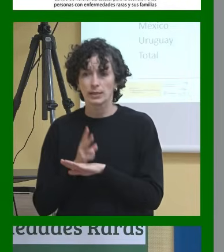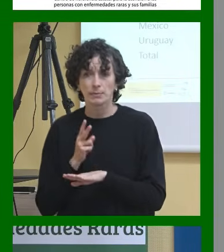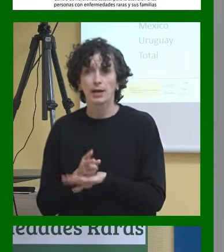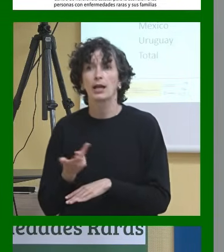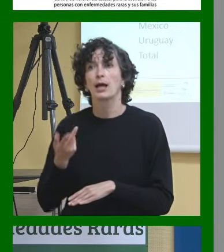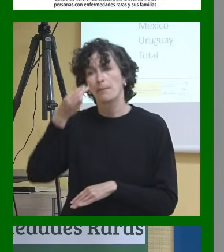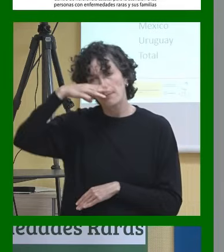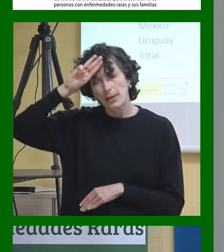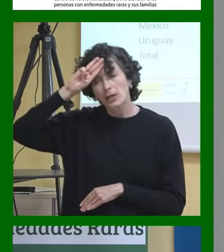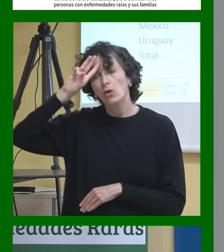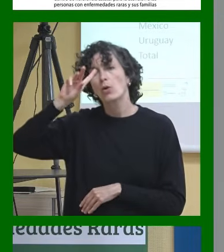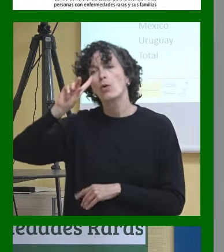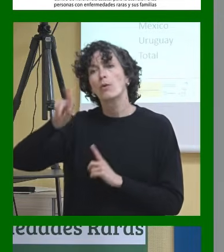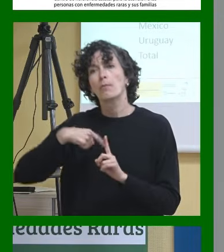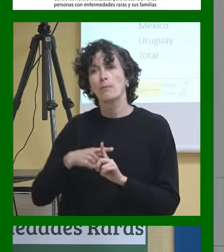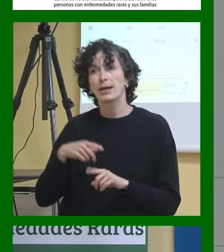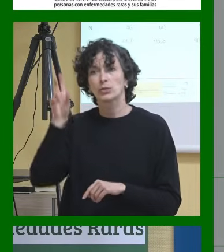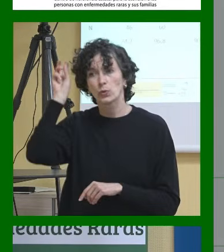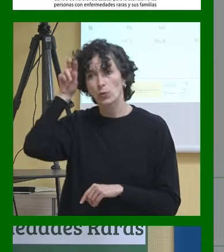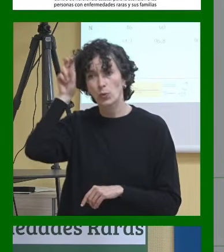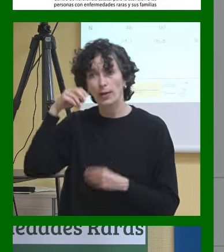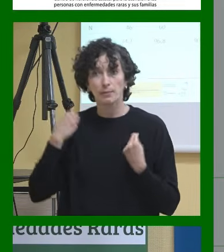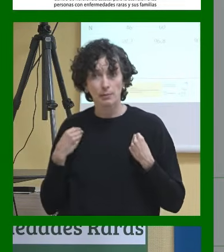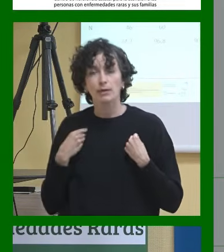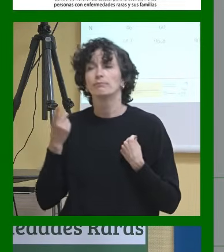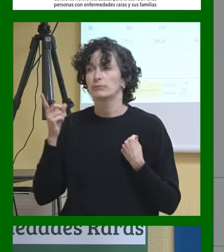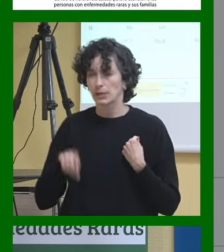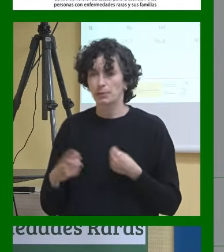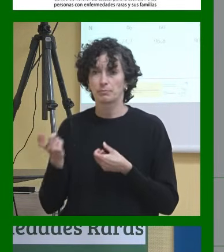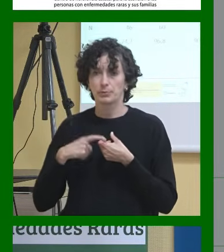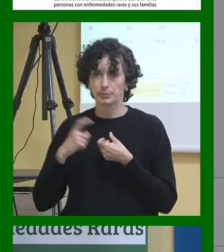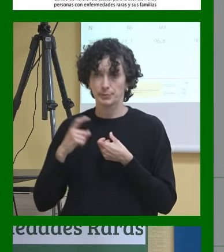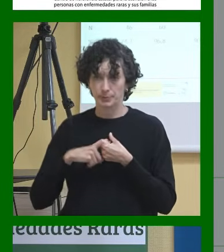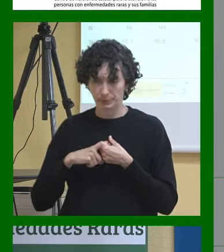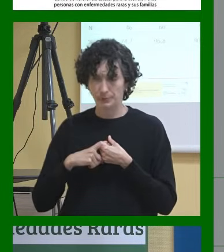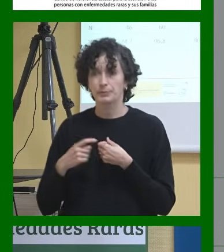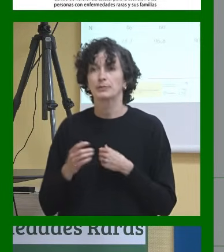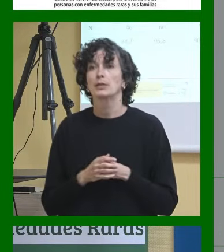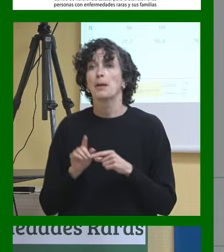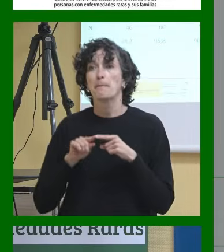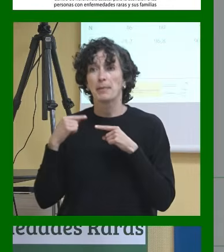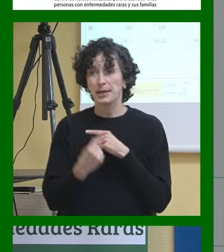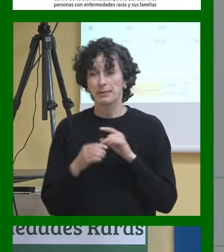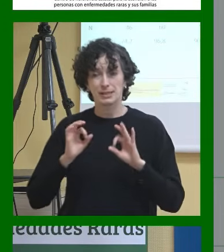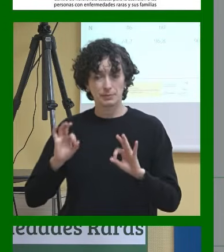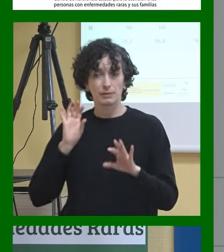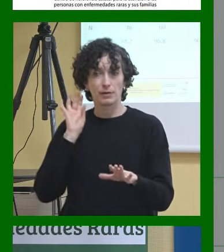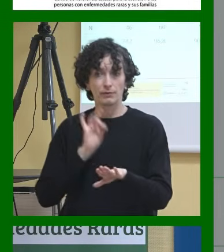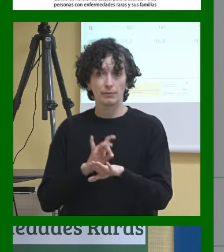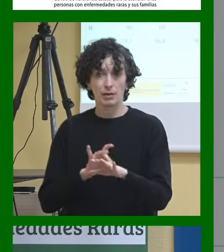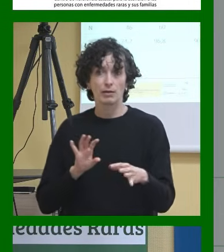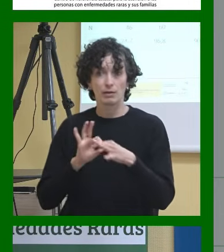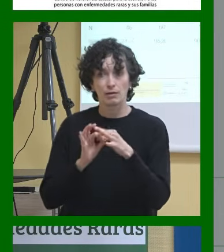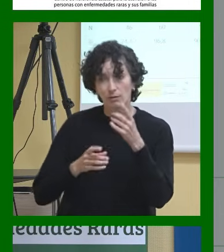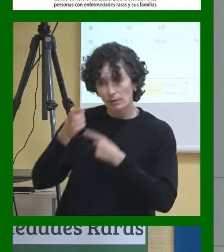en México y también en Uruguay. Como os he dicho, recogimos variables específicas de la enfermedad, como por